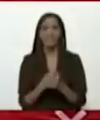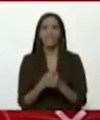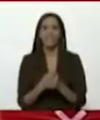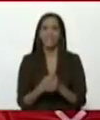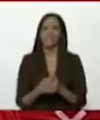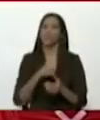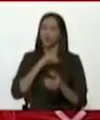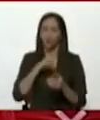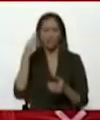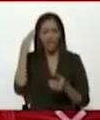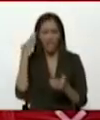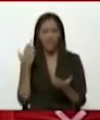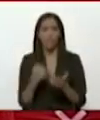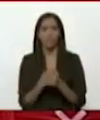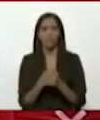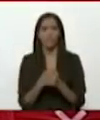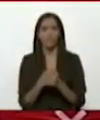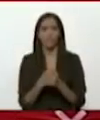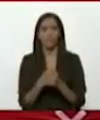de libreto.